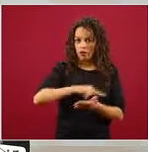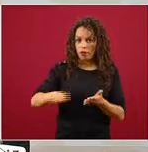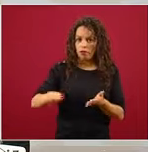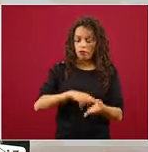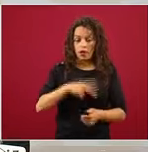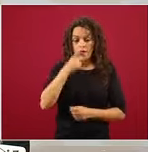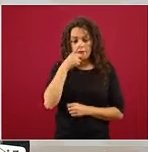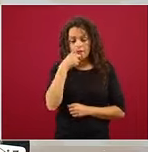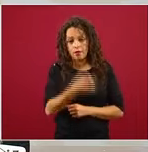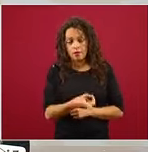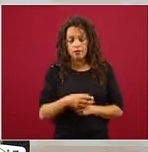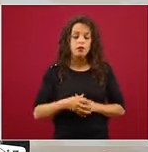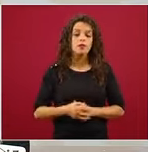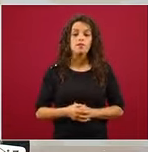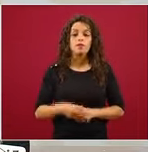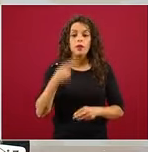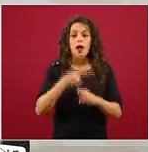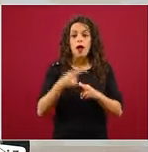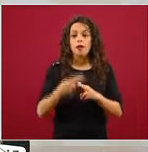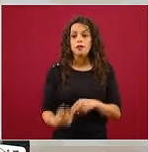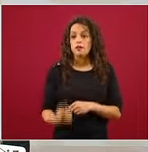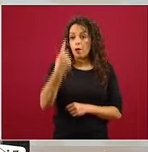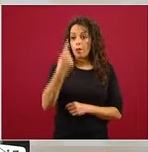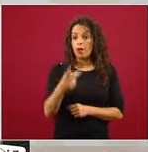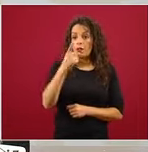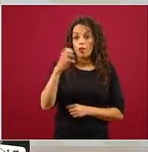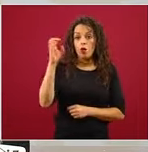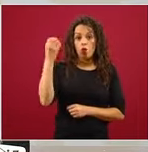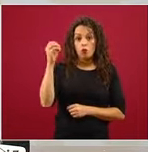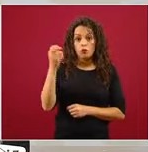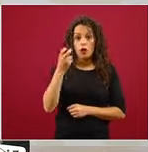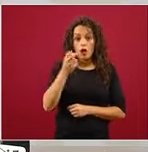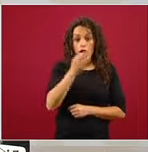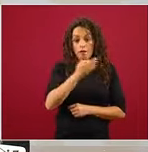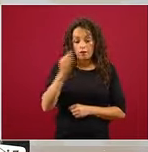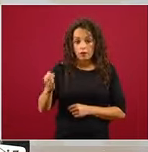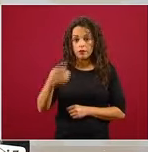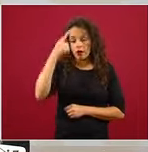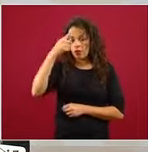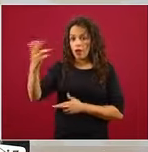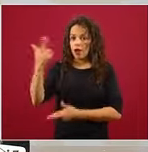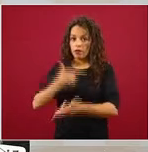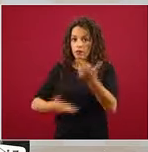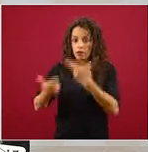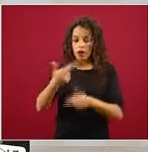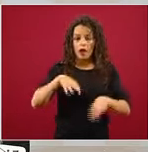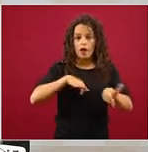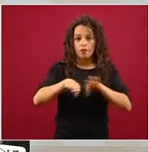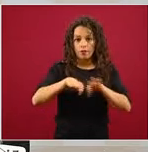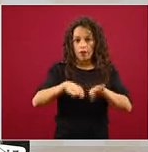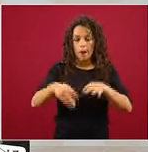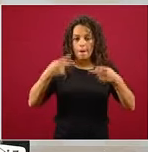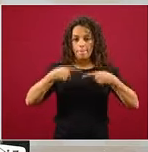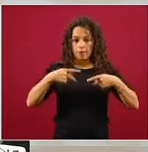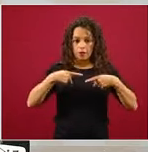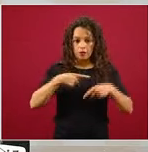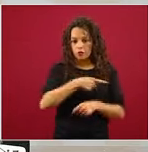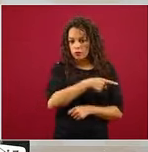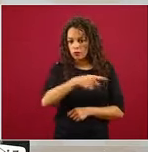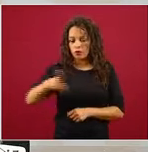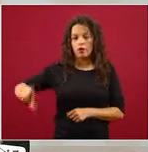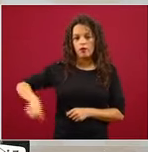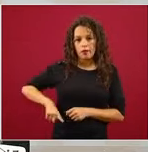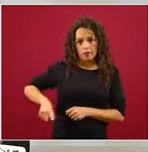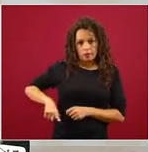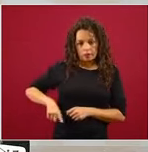establece que hasta el 1 de octubre será la fecha de retorno de las y los trabajadores de la Administración Pública